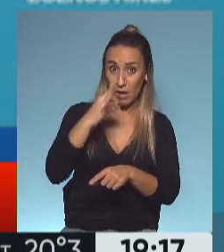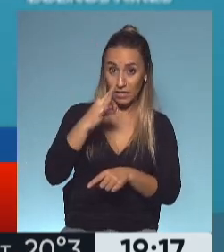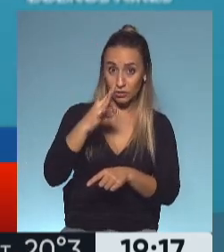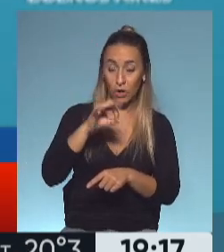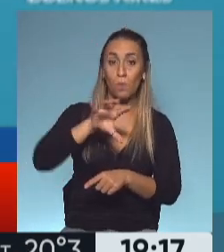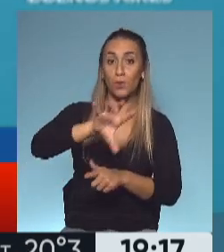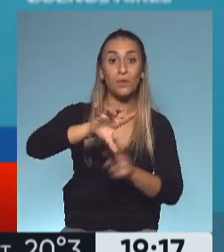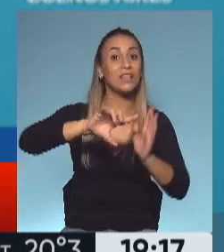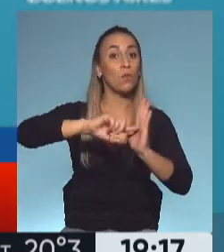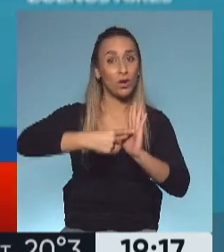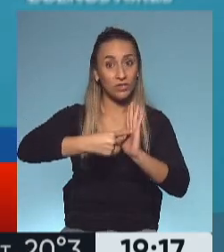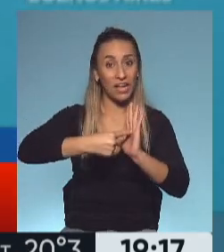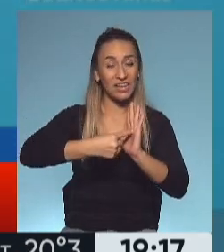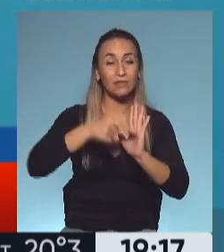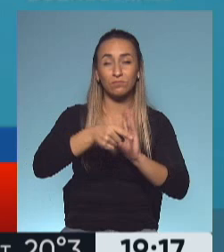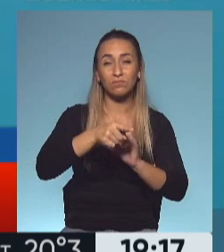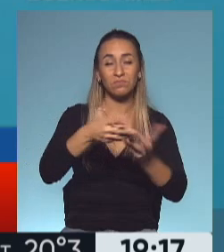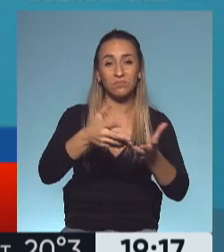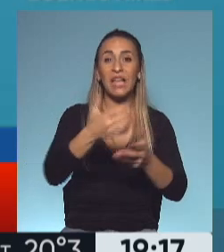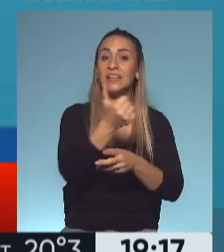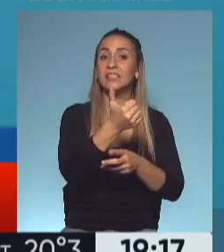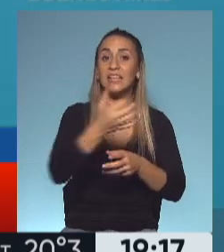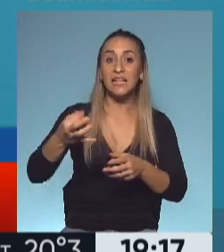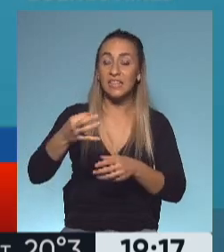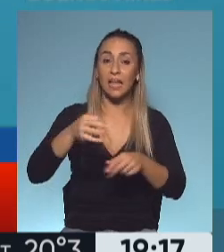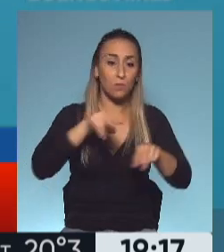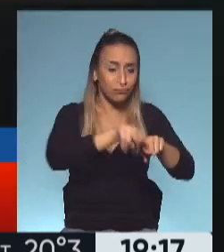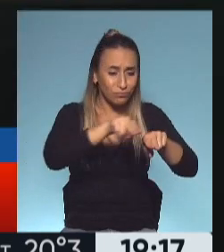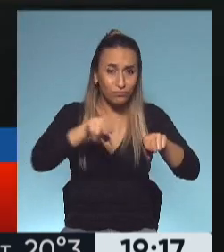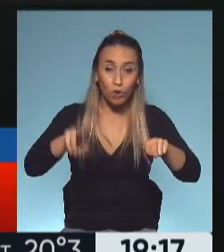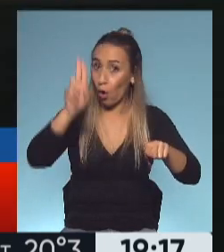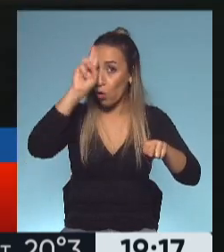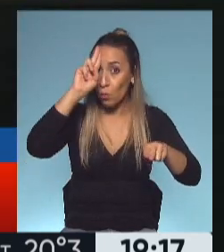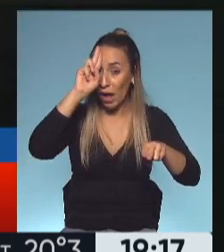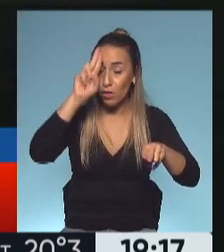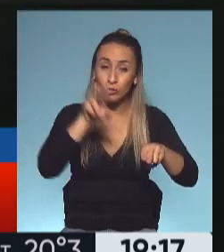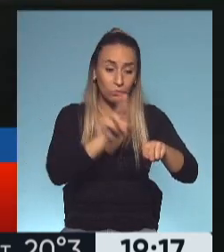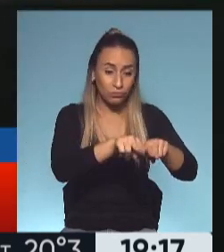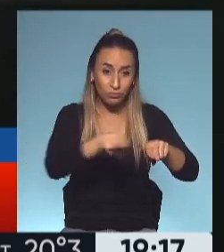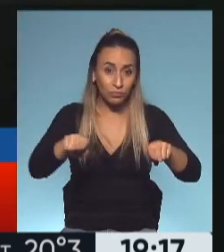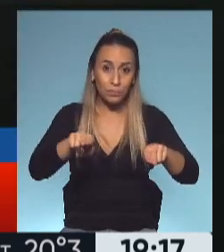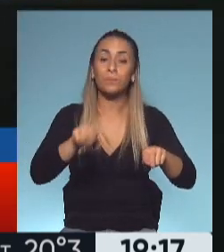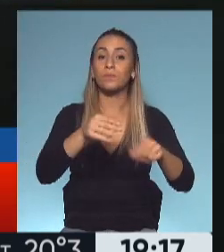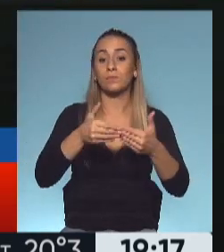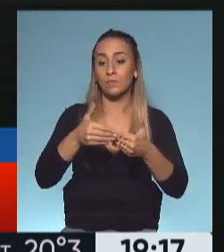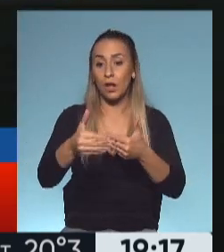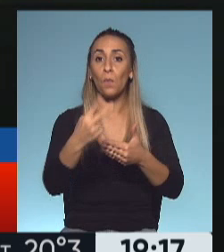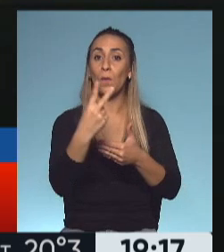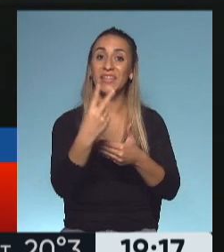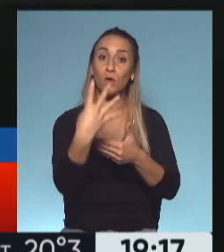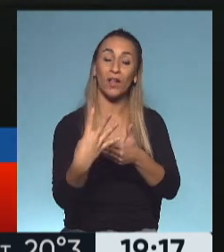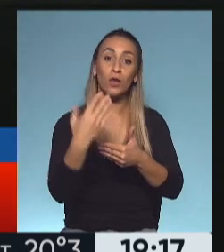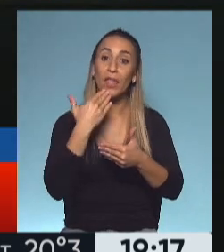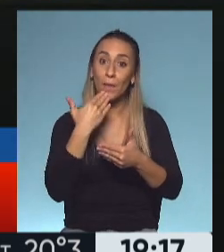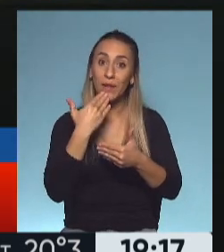Buenos Aires, teníamos ocupadas 600 camas de terapia intensiva. El 24 de abril, un mes